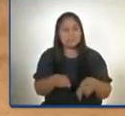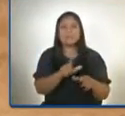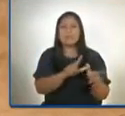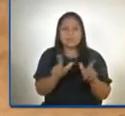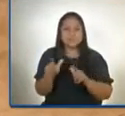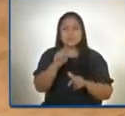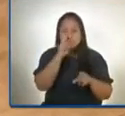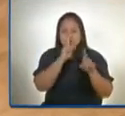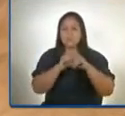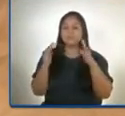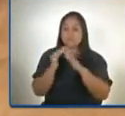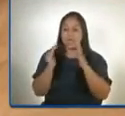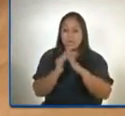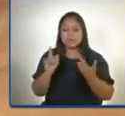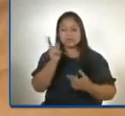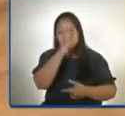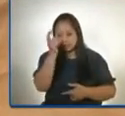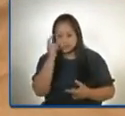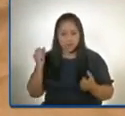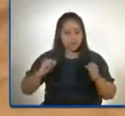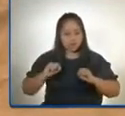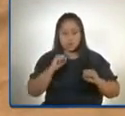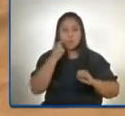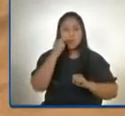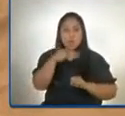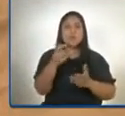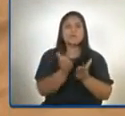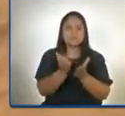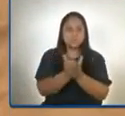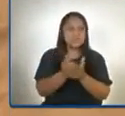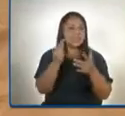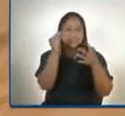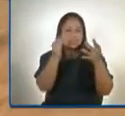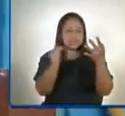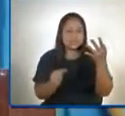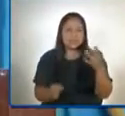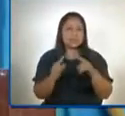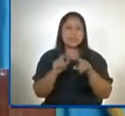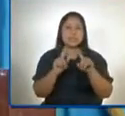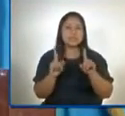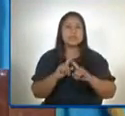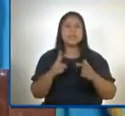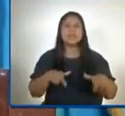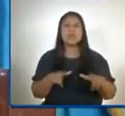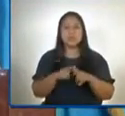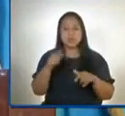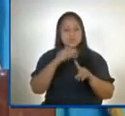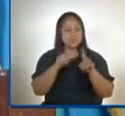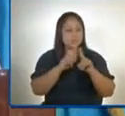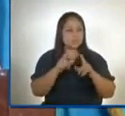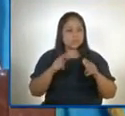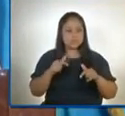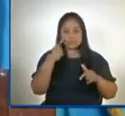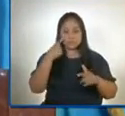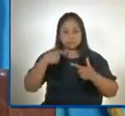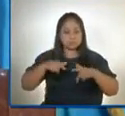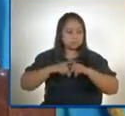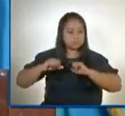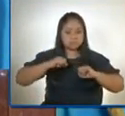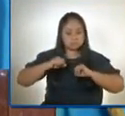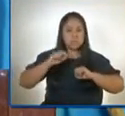nuestra casa, en el lugar donde trabajamos, en las escuelas, en fin, en diferentes lugares, en diferentes espacios en donde nos estemos